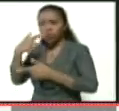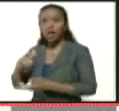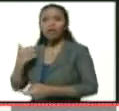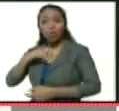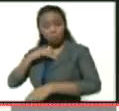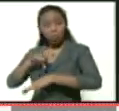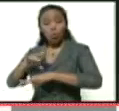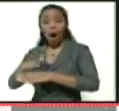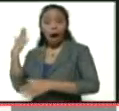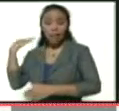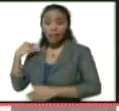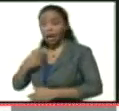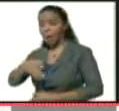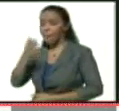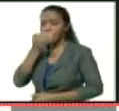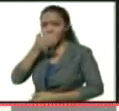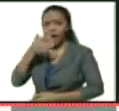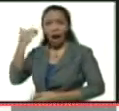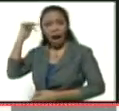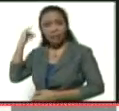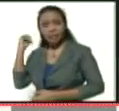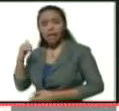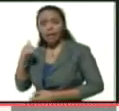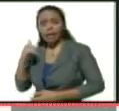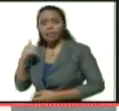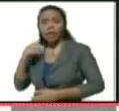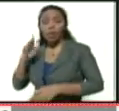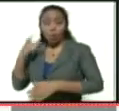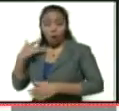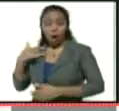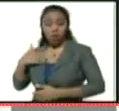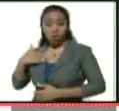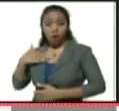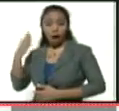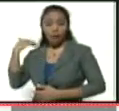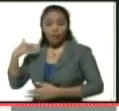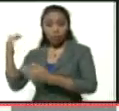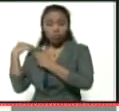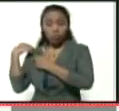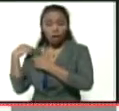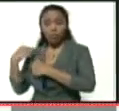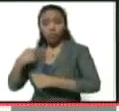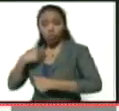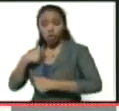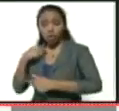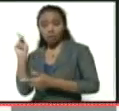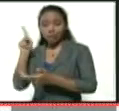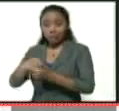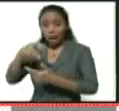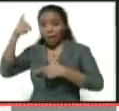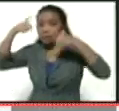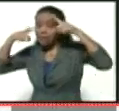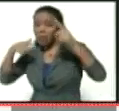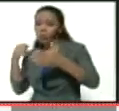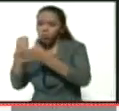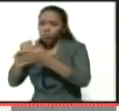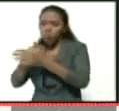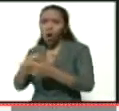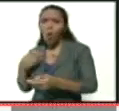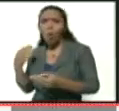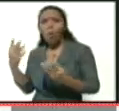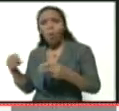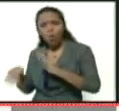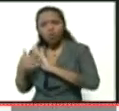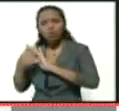a mí luchar contra las mafias sindicales cuando me tocó, ¿no? Y desde que llegó el comandante Chávez, luchar contra las mafias